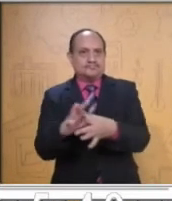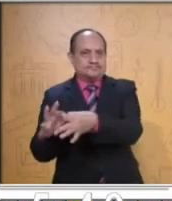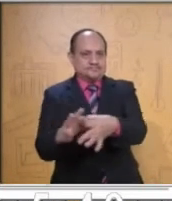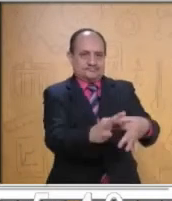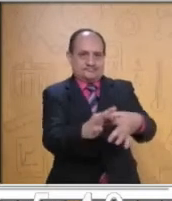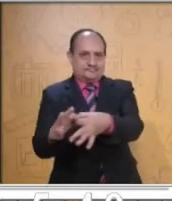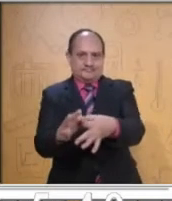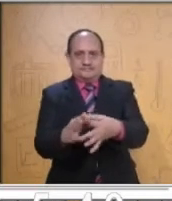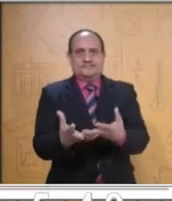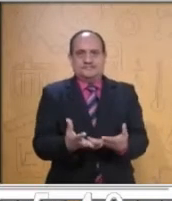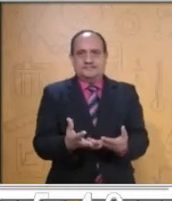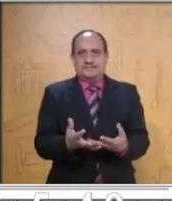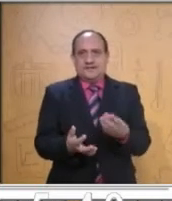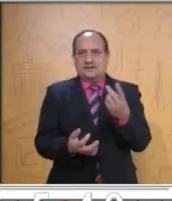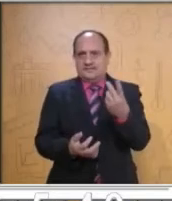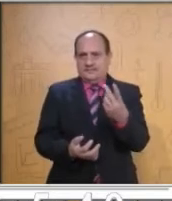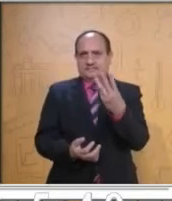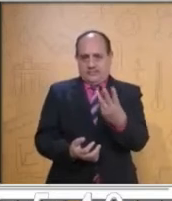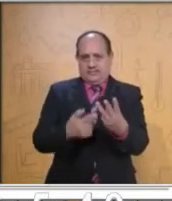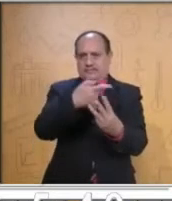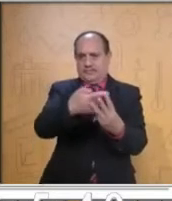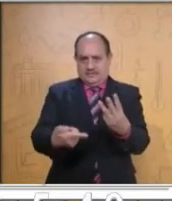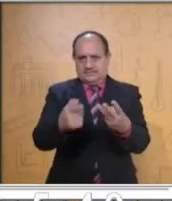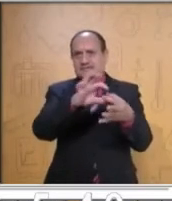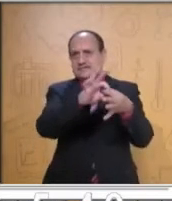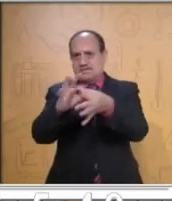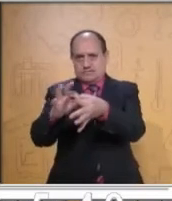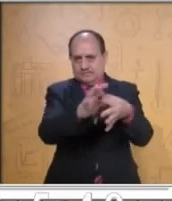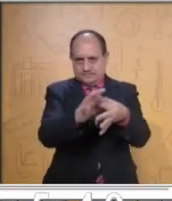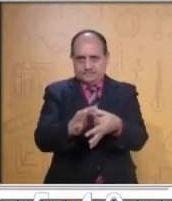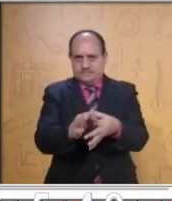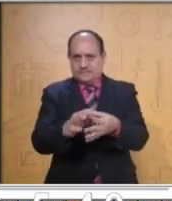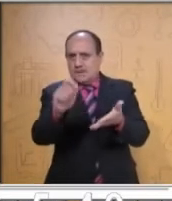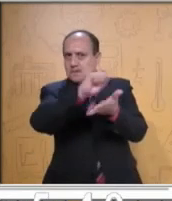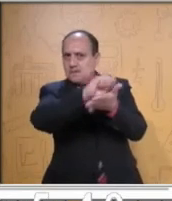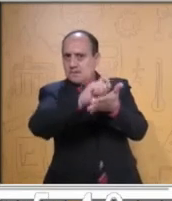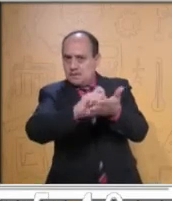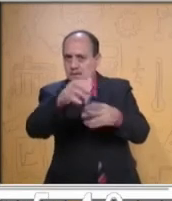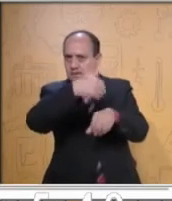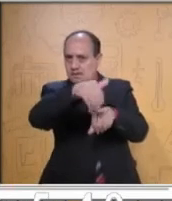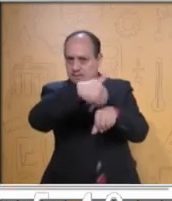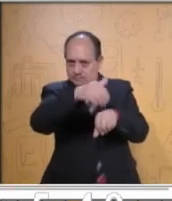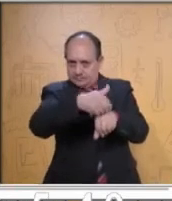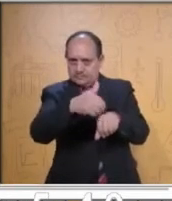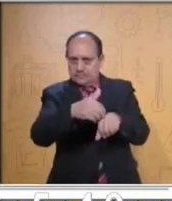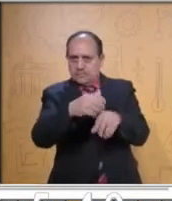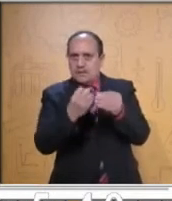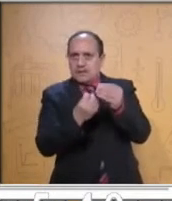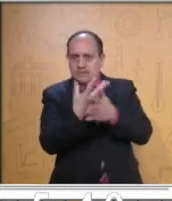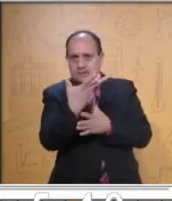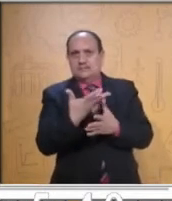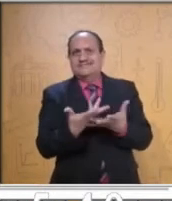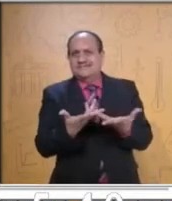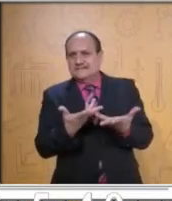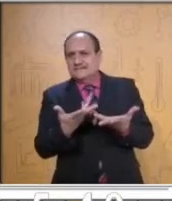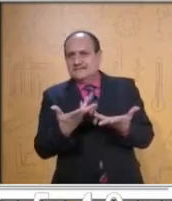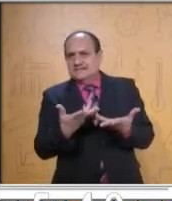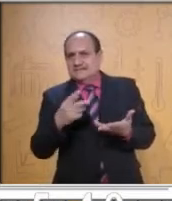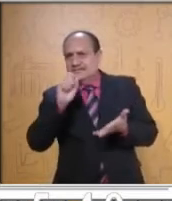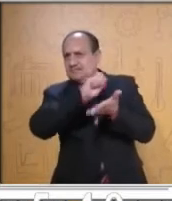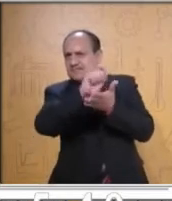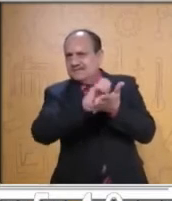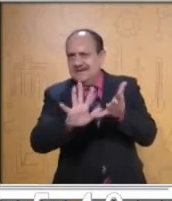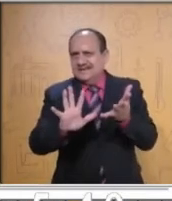aquí que vamos a agregar un nuevo dato. Yo voy a anotar un dato atípico.